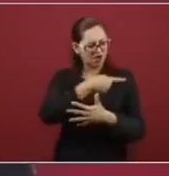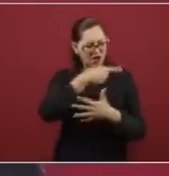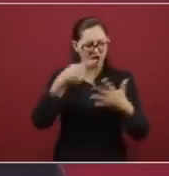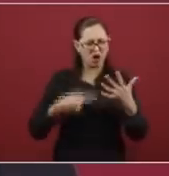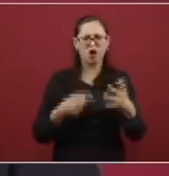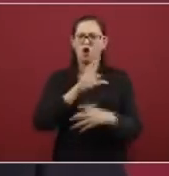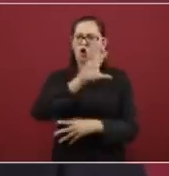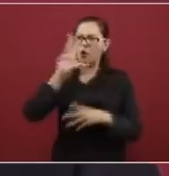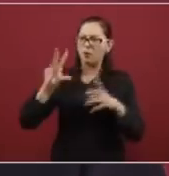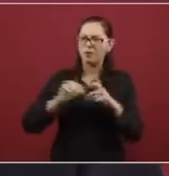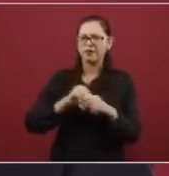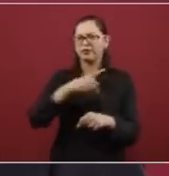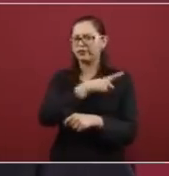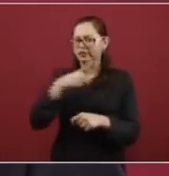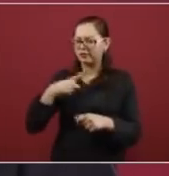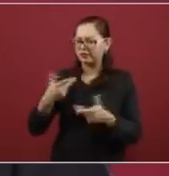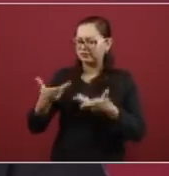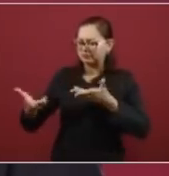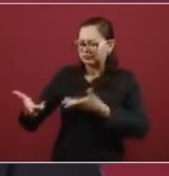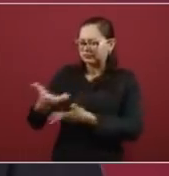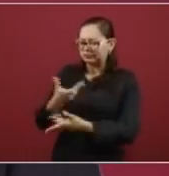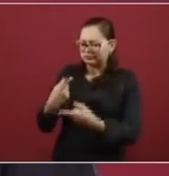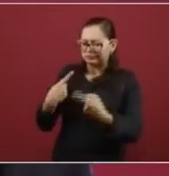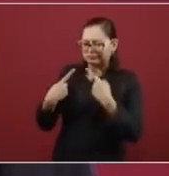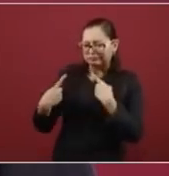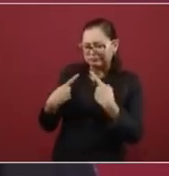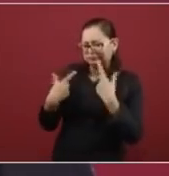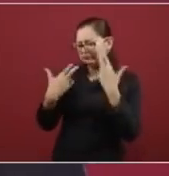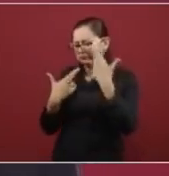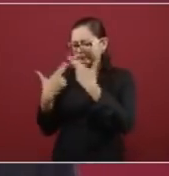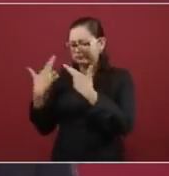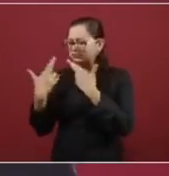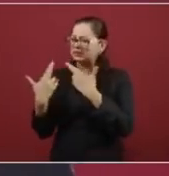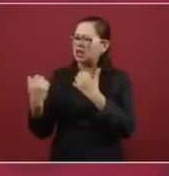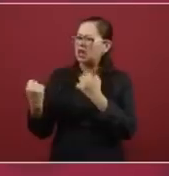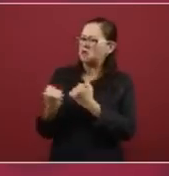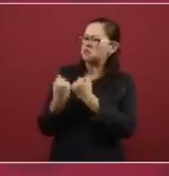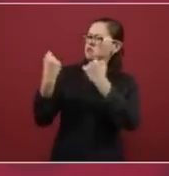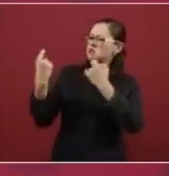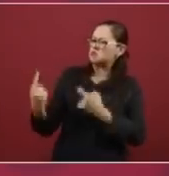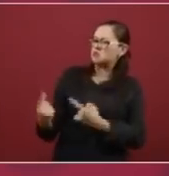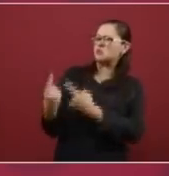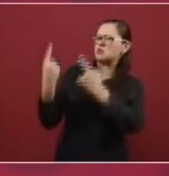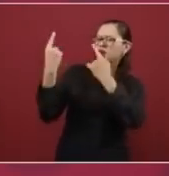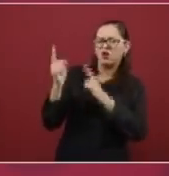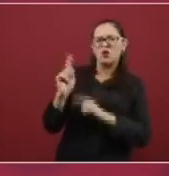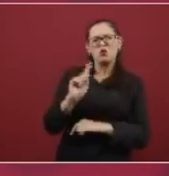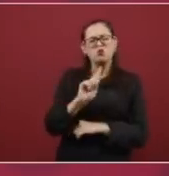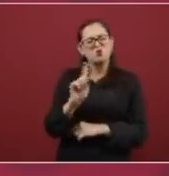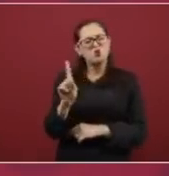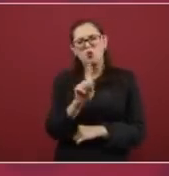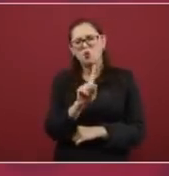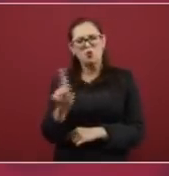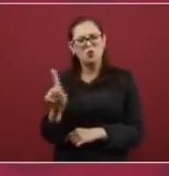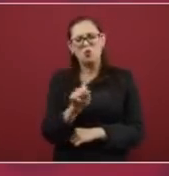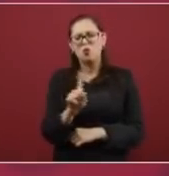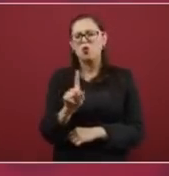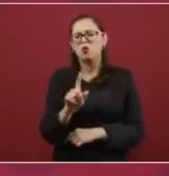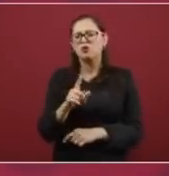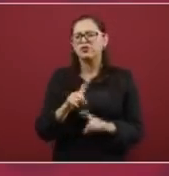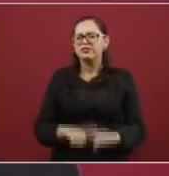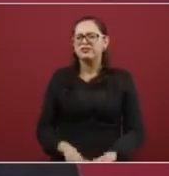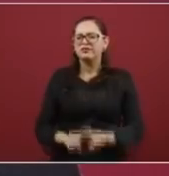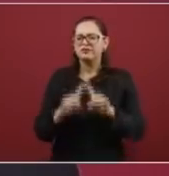no en el afán de la confrontación, del encono, sino